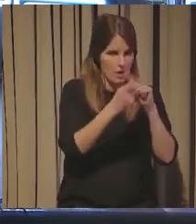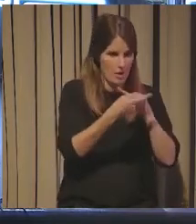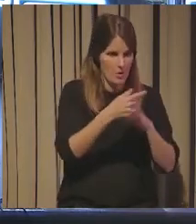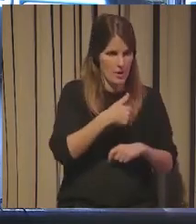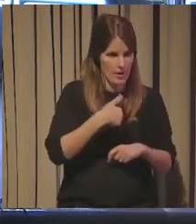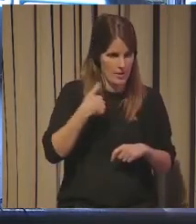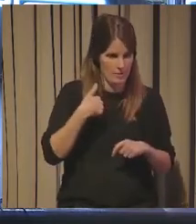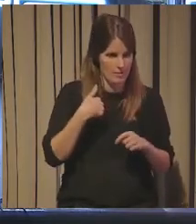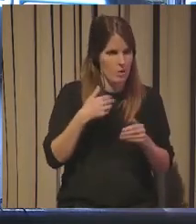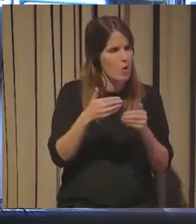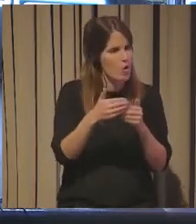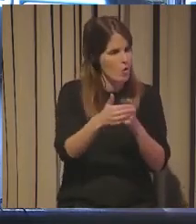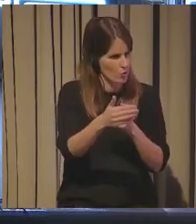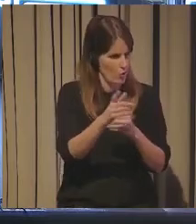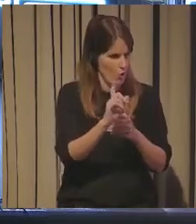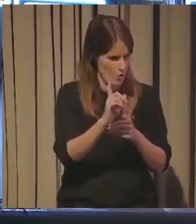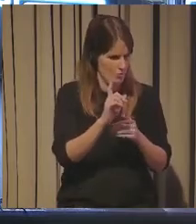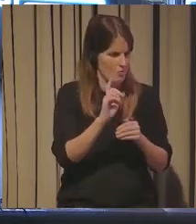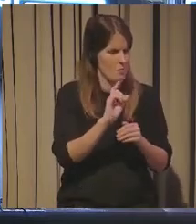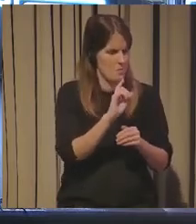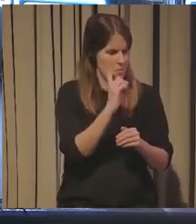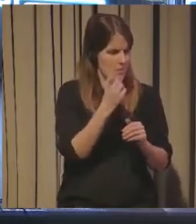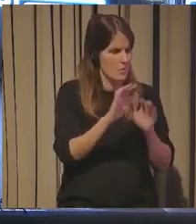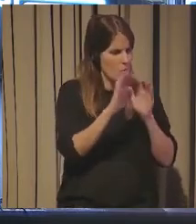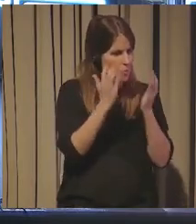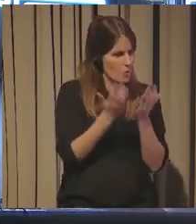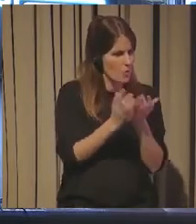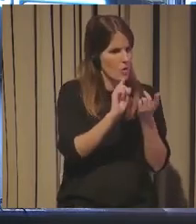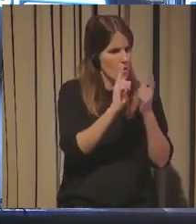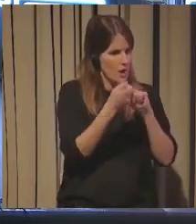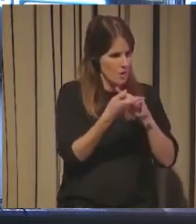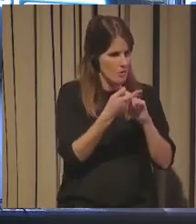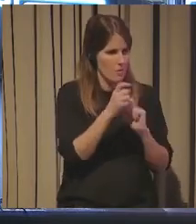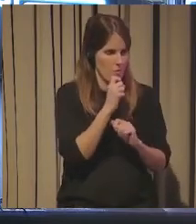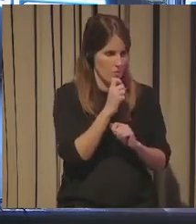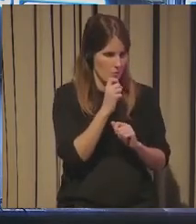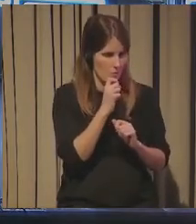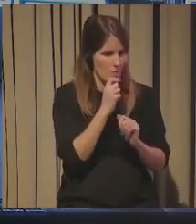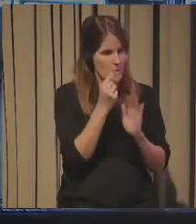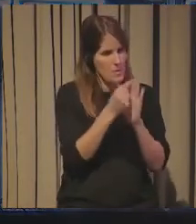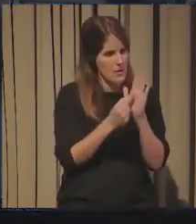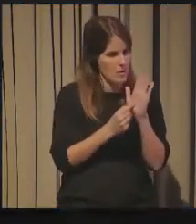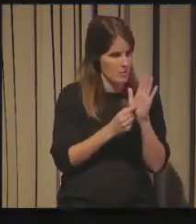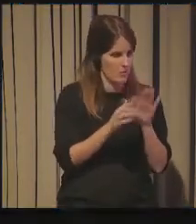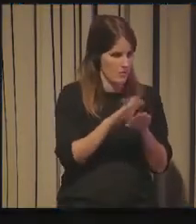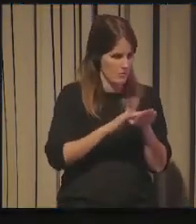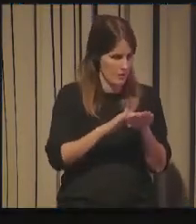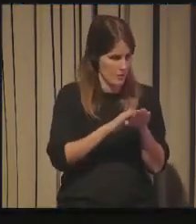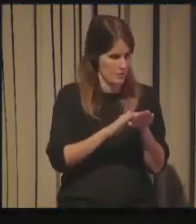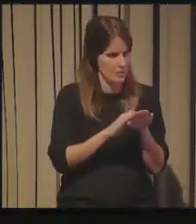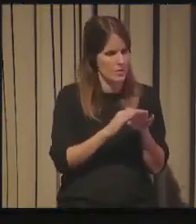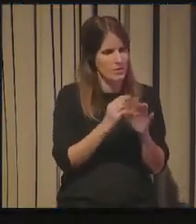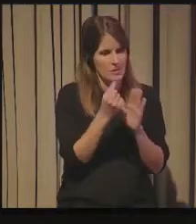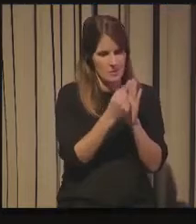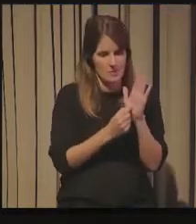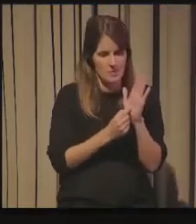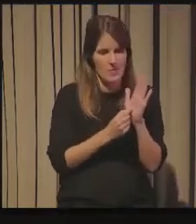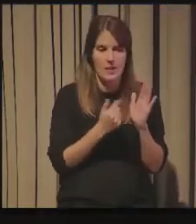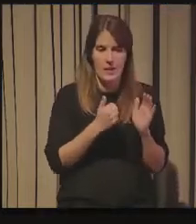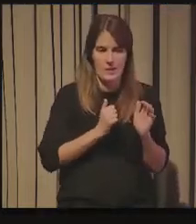con el futuro, empezamos con cómo cambia el mundo, cuáles son los principios. Y aquí tengo tiempo para